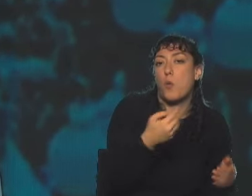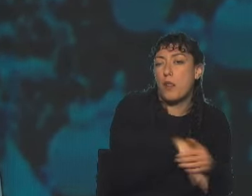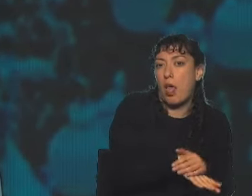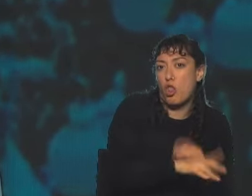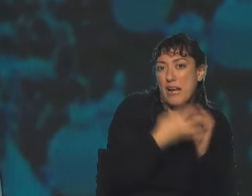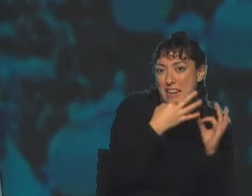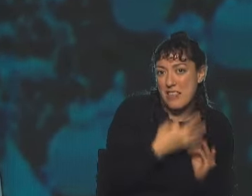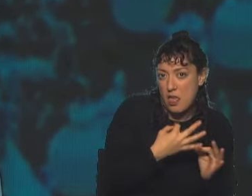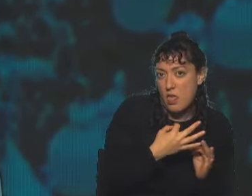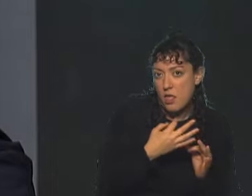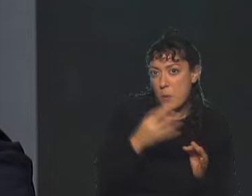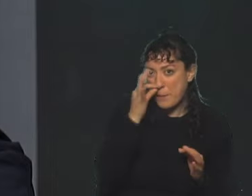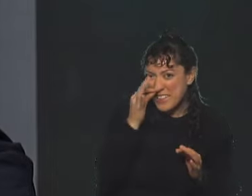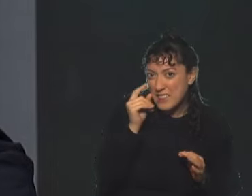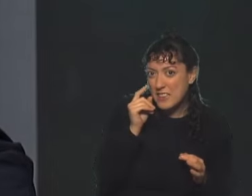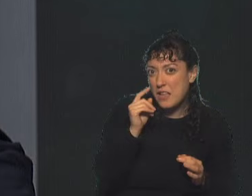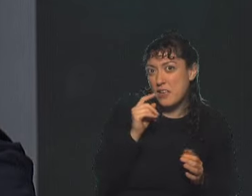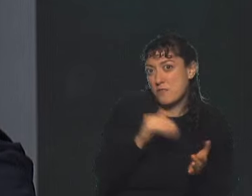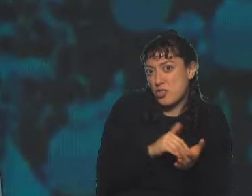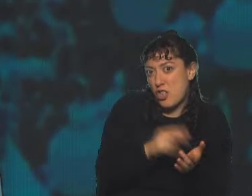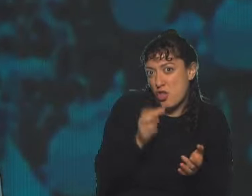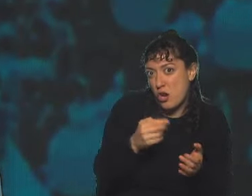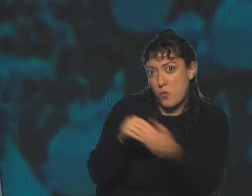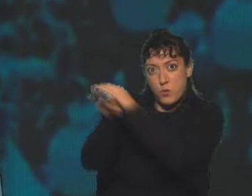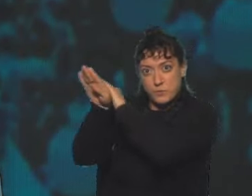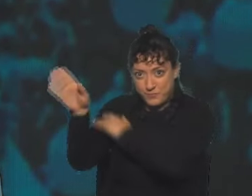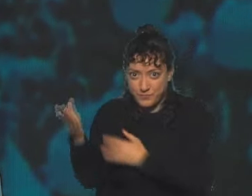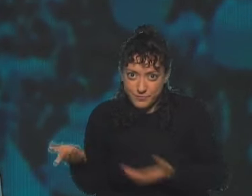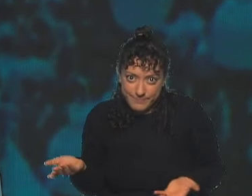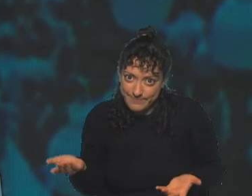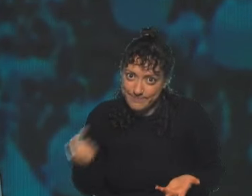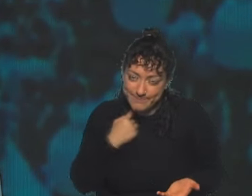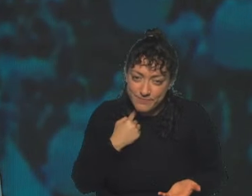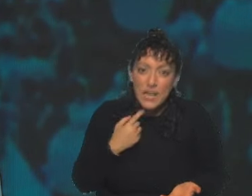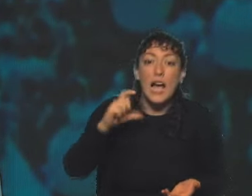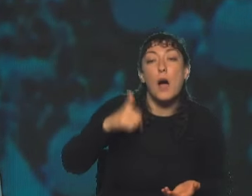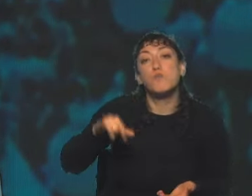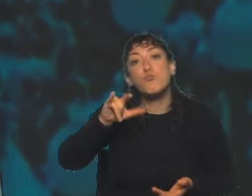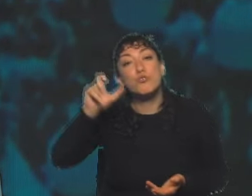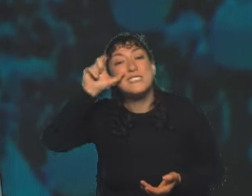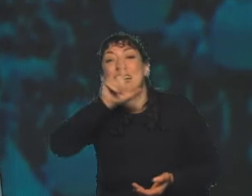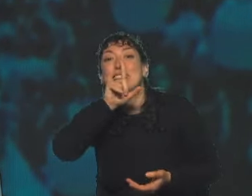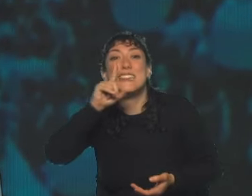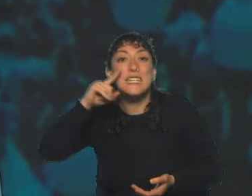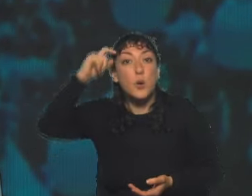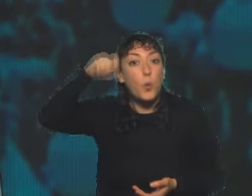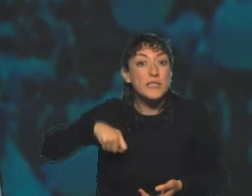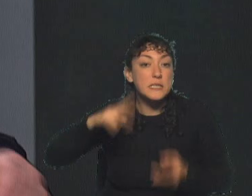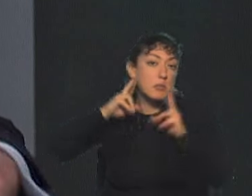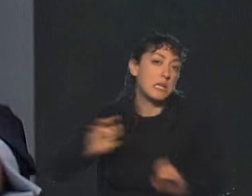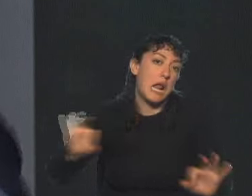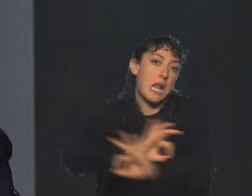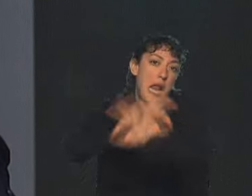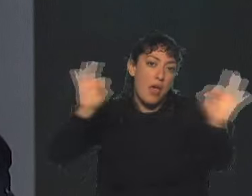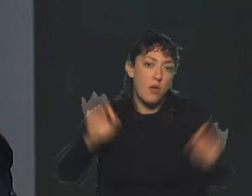20... Te digo un montón de La doctora Capuchetti, hasta ahora, que es la que interviene en esa causa, no investiga.